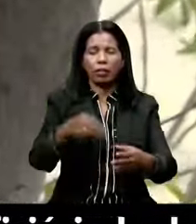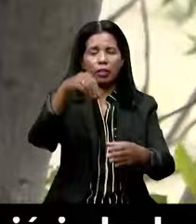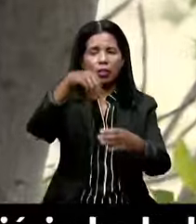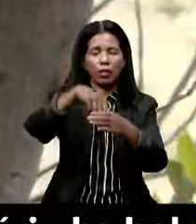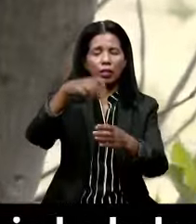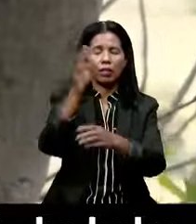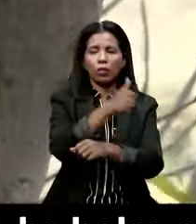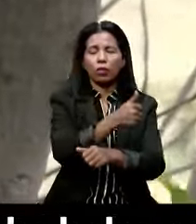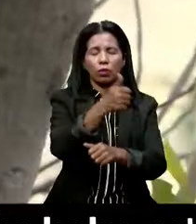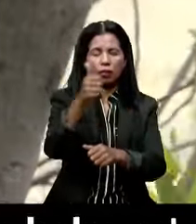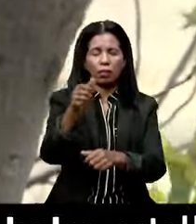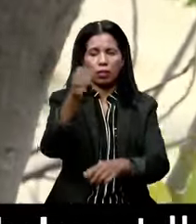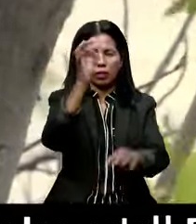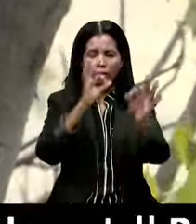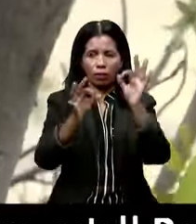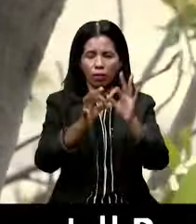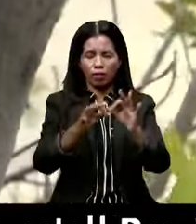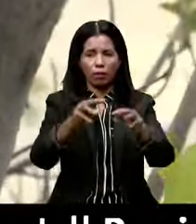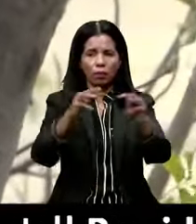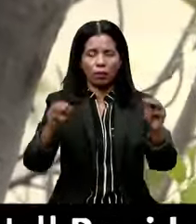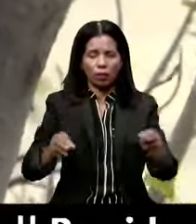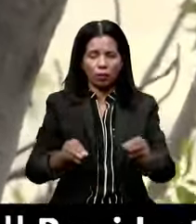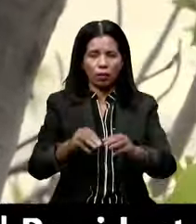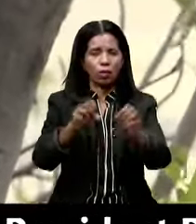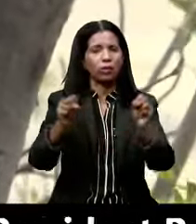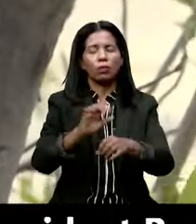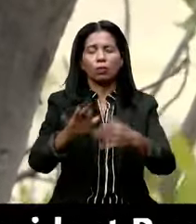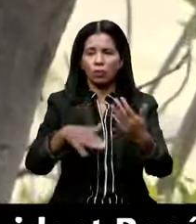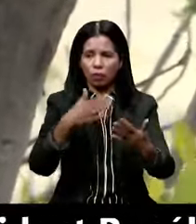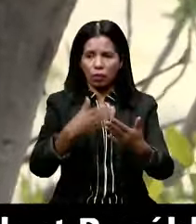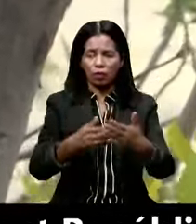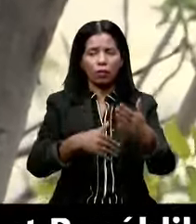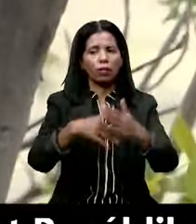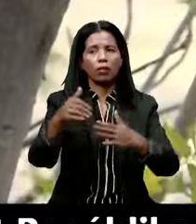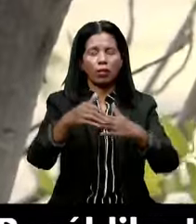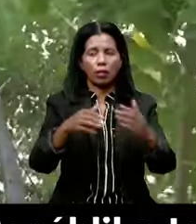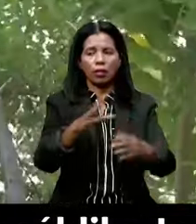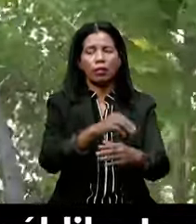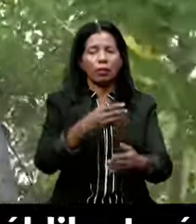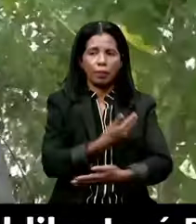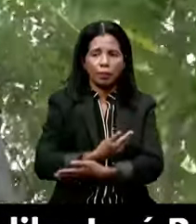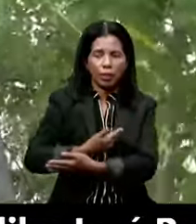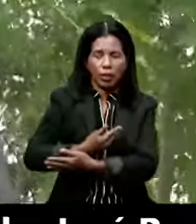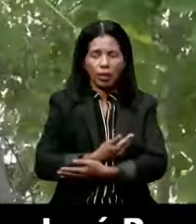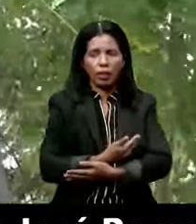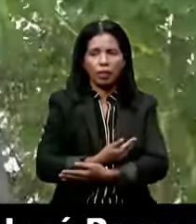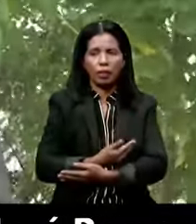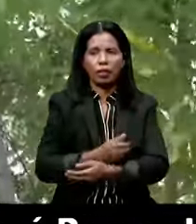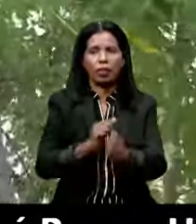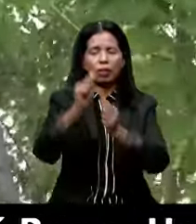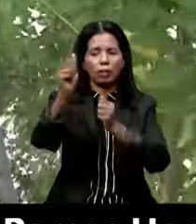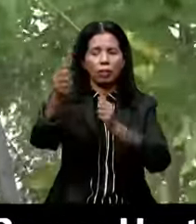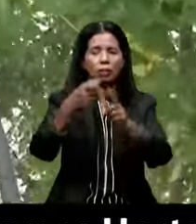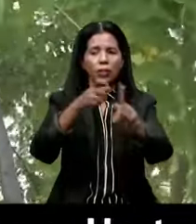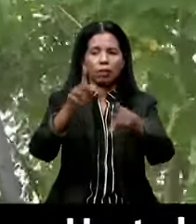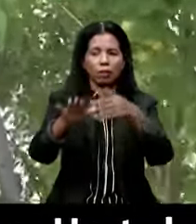tuir ide ni a ofier. Y el municipio no sucusira, de la barra placenta bebé Nian, tara y a aine bedo cusi comunidad,